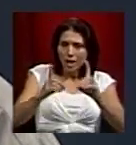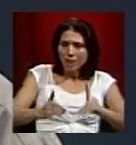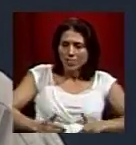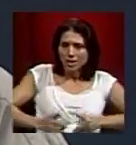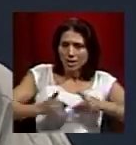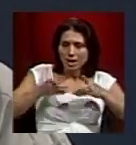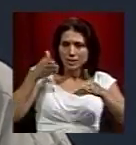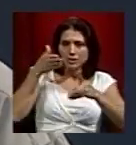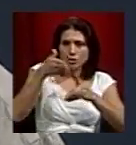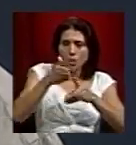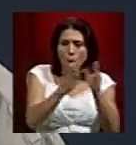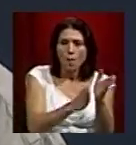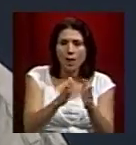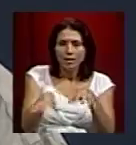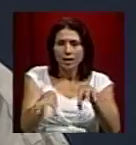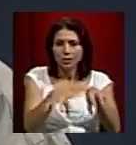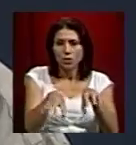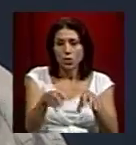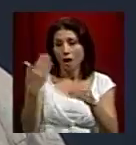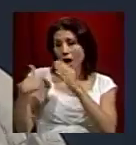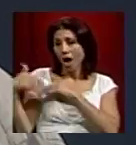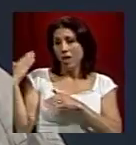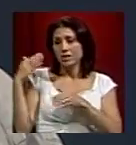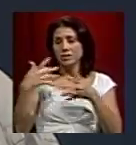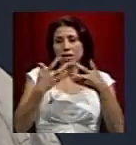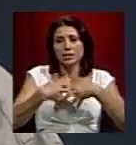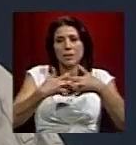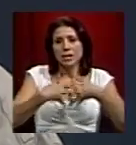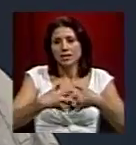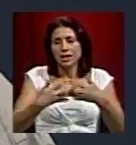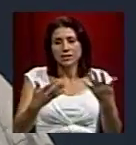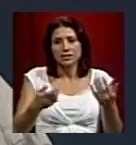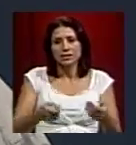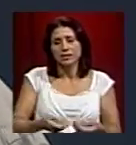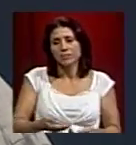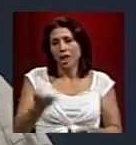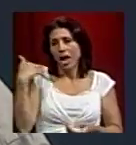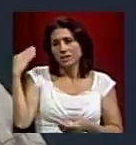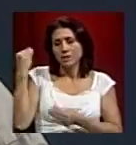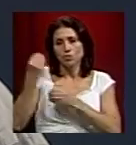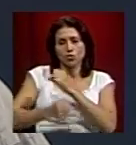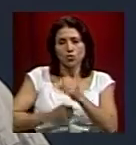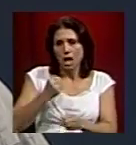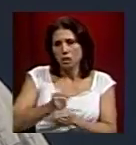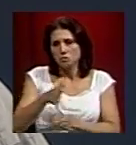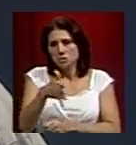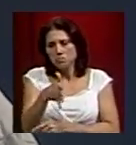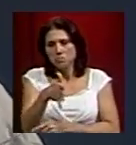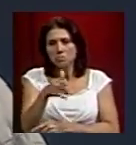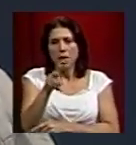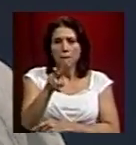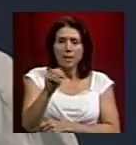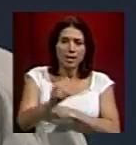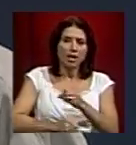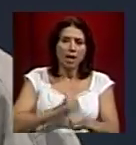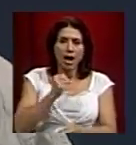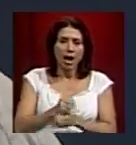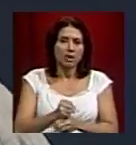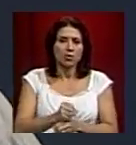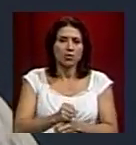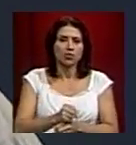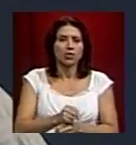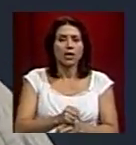anteriormente. Antes las empresas eran muy pocas, hace muchos años, de 20 años, tal vez no tengo la cifra, pero seguramente era